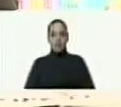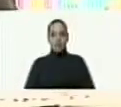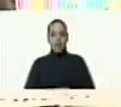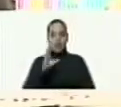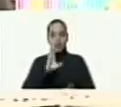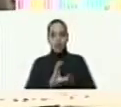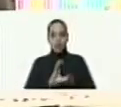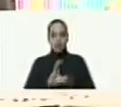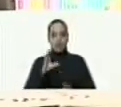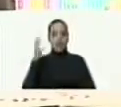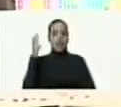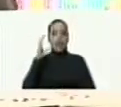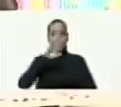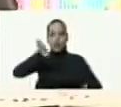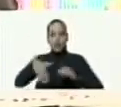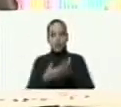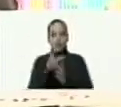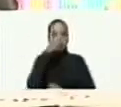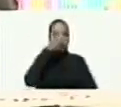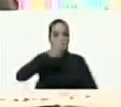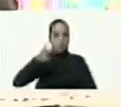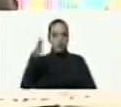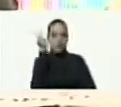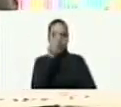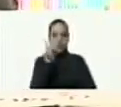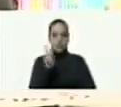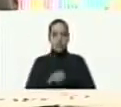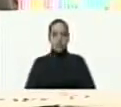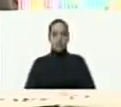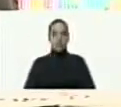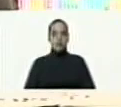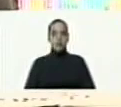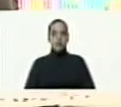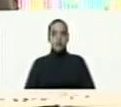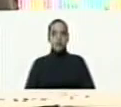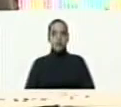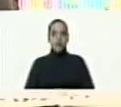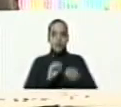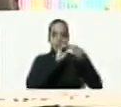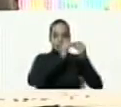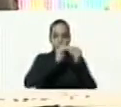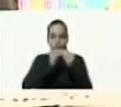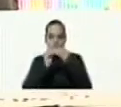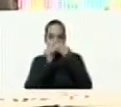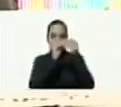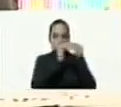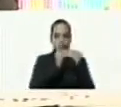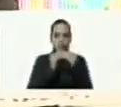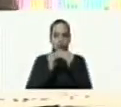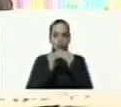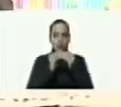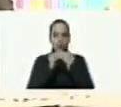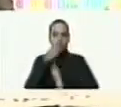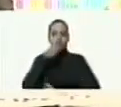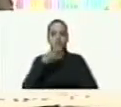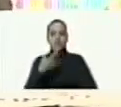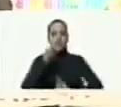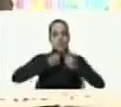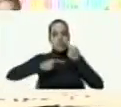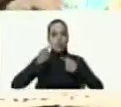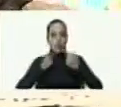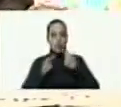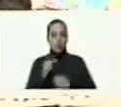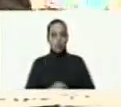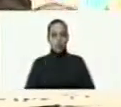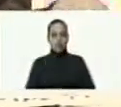y todas las ciudades y pueblos del país, y además adornadas de belleza multicolor. Mi saludo,